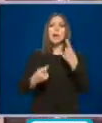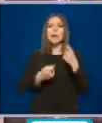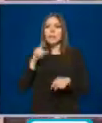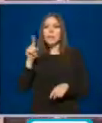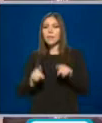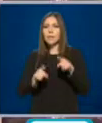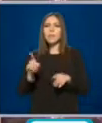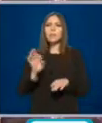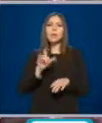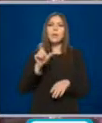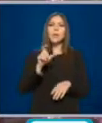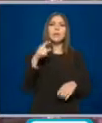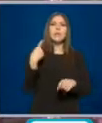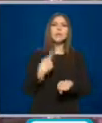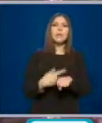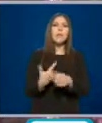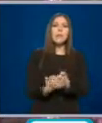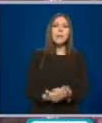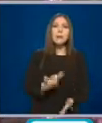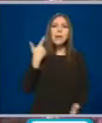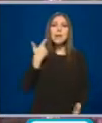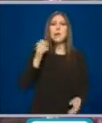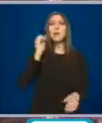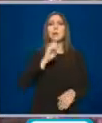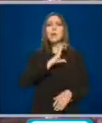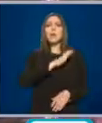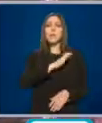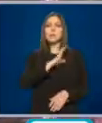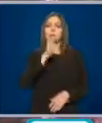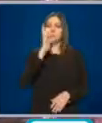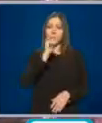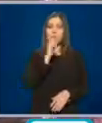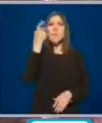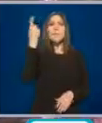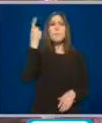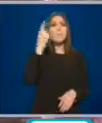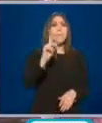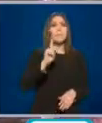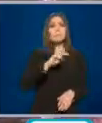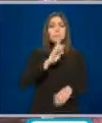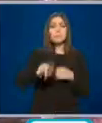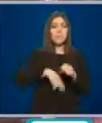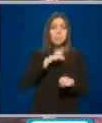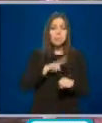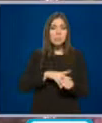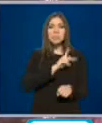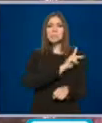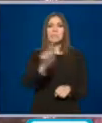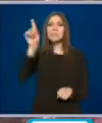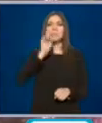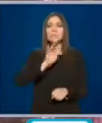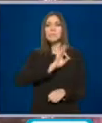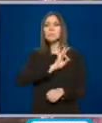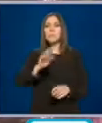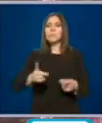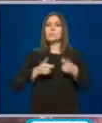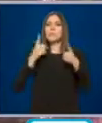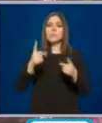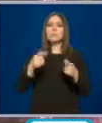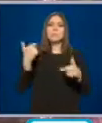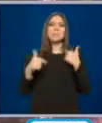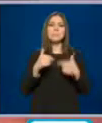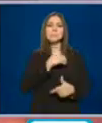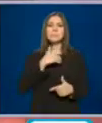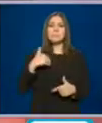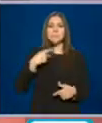un cáncer, una enfermedad muy grave, evidentemente no. Claro. Pero en términos globales, cualquier Todas. mujer podemos hacerlo. Muy bien.